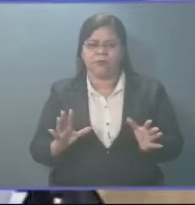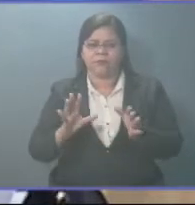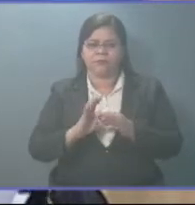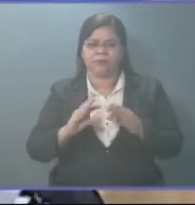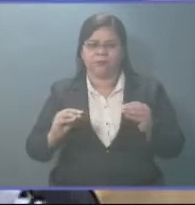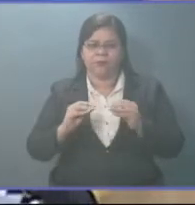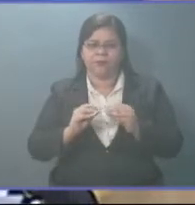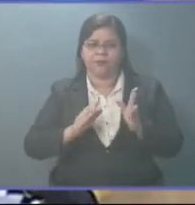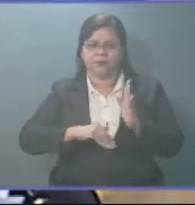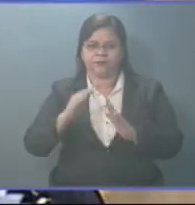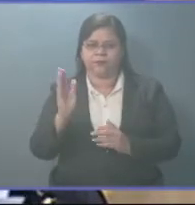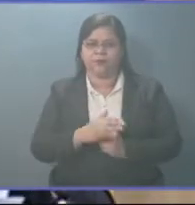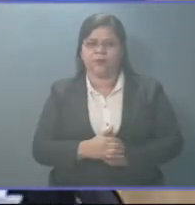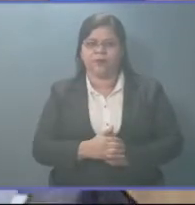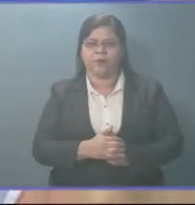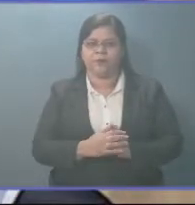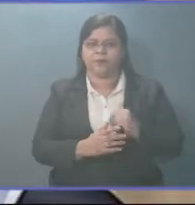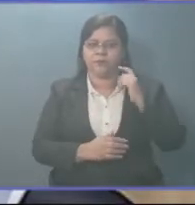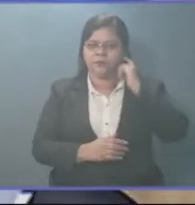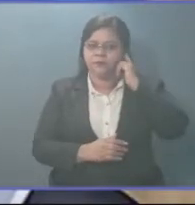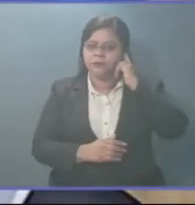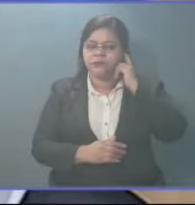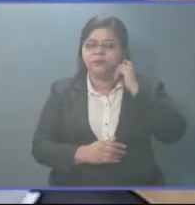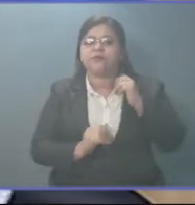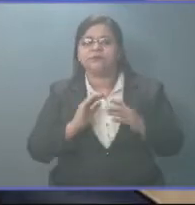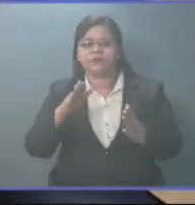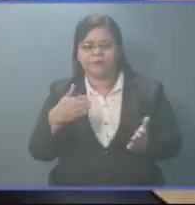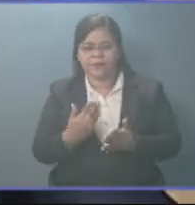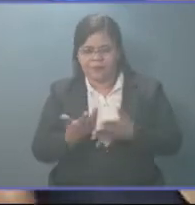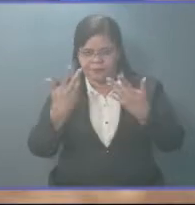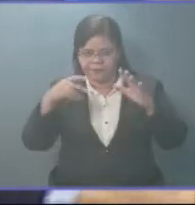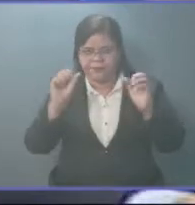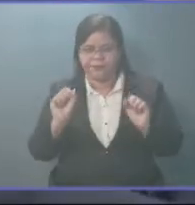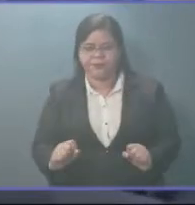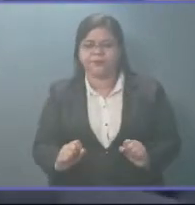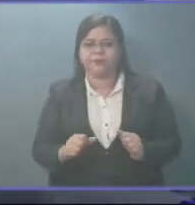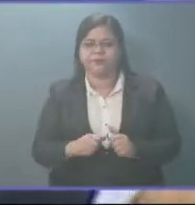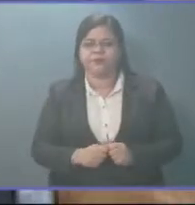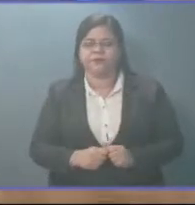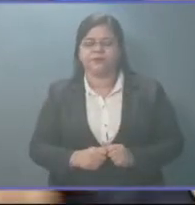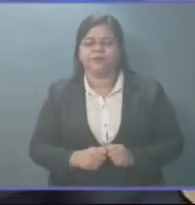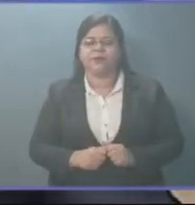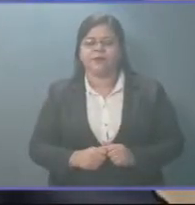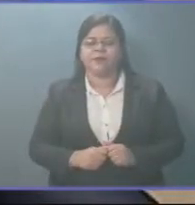el presidente del Consejo pueda otorgar